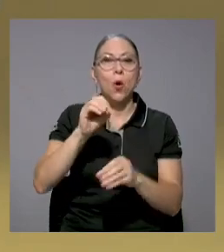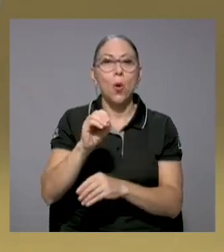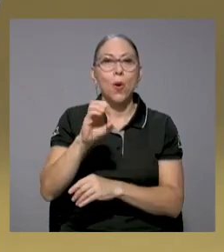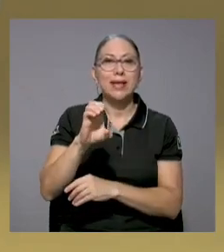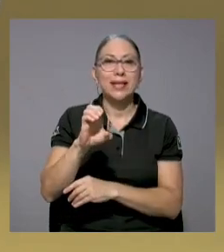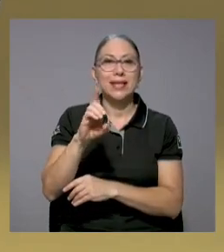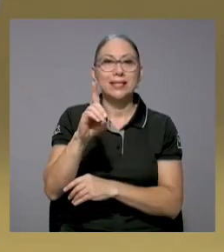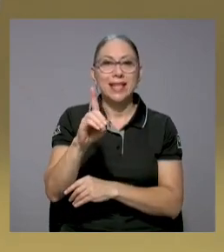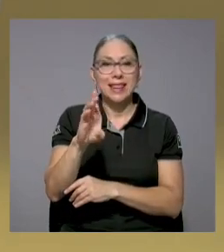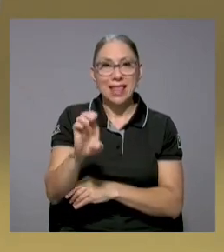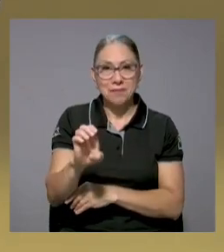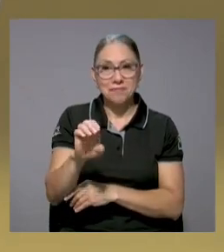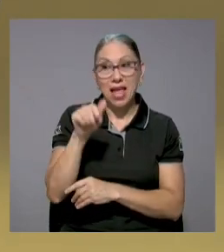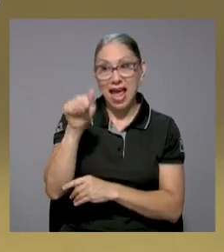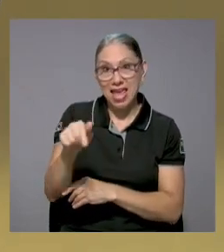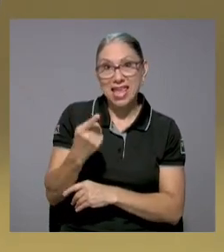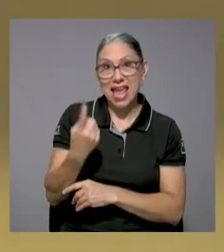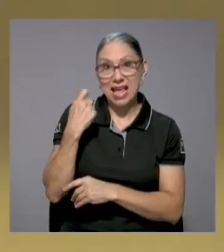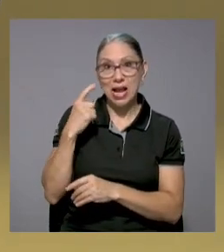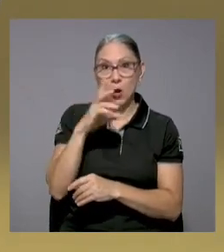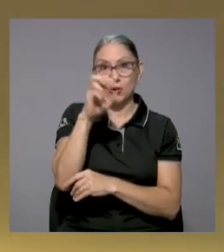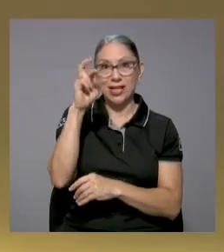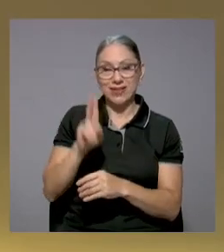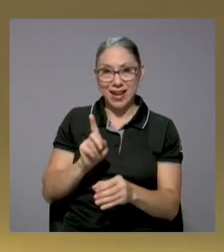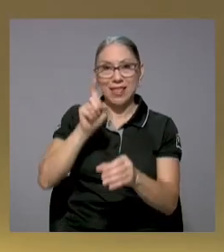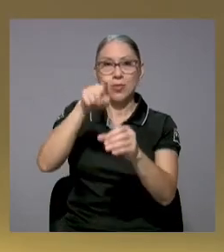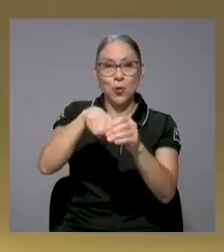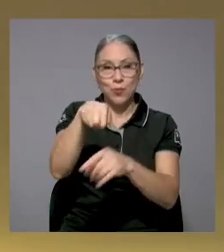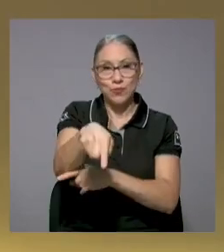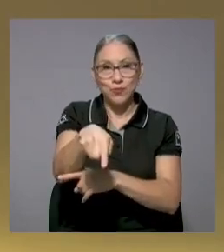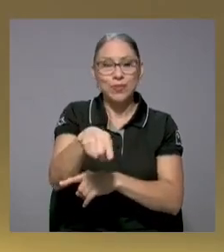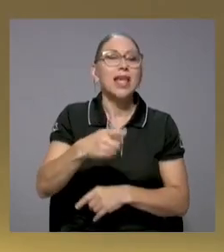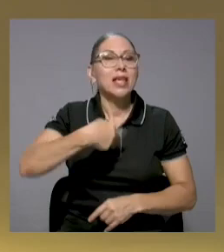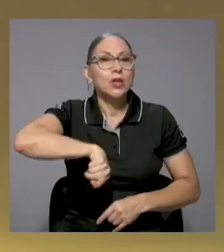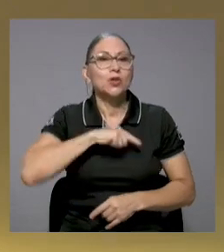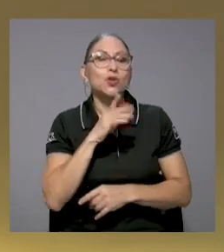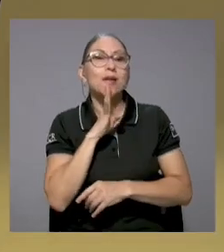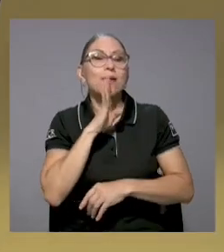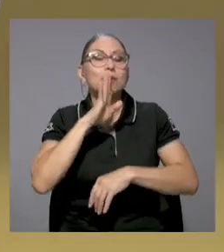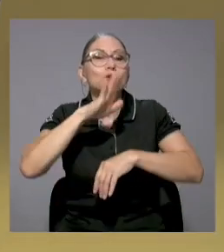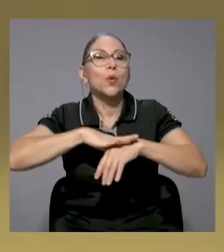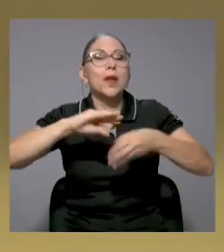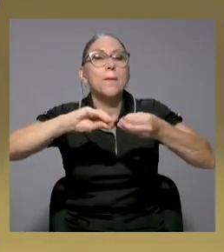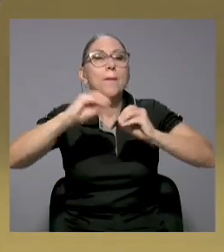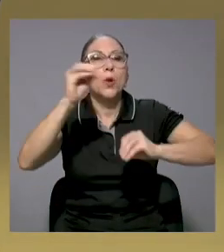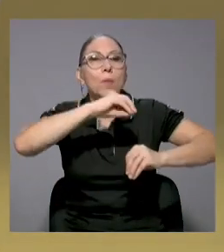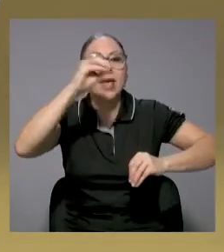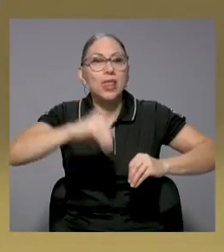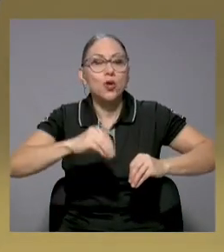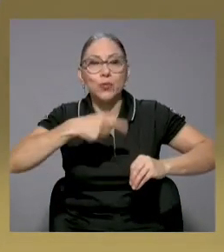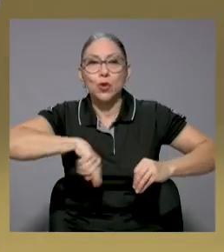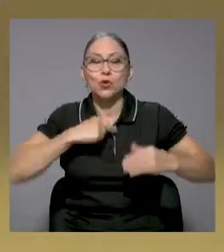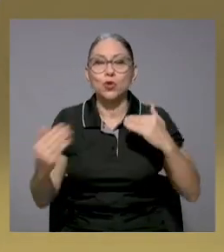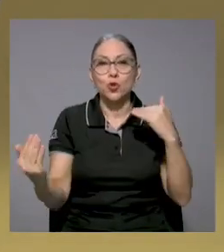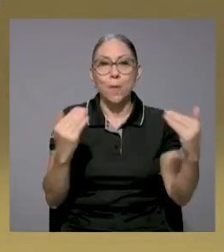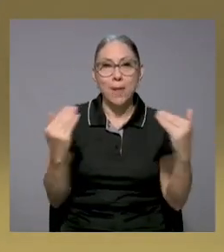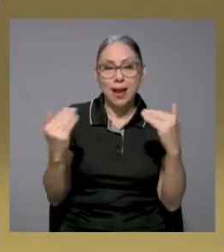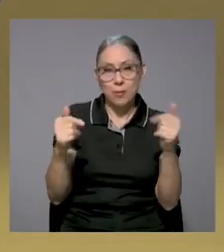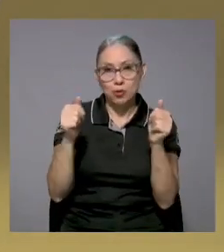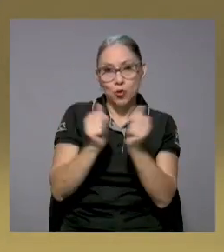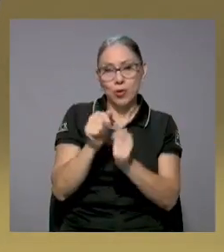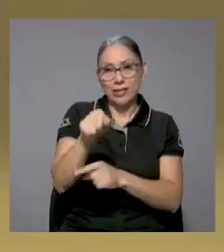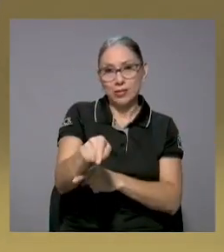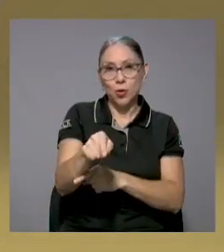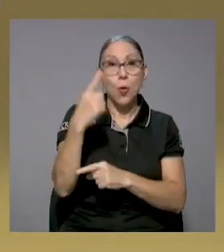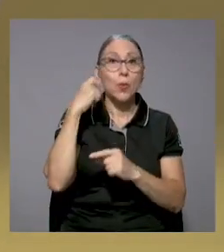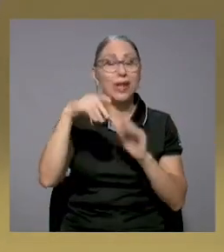ingresó hace unos pocos años. Y hablamos sobre el promedio, ¿no? En la comparación nos comparamos con el promedio, siendo que en esta